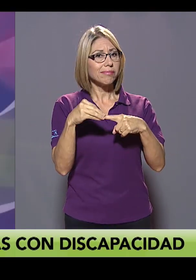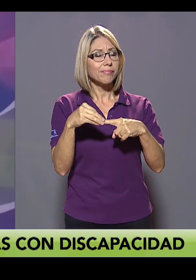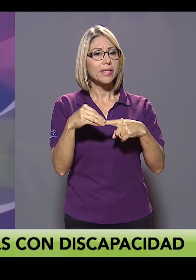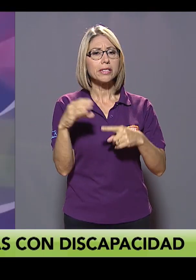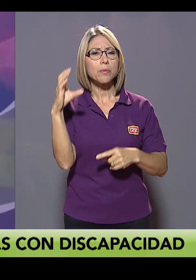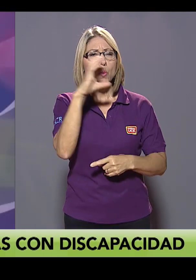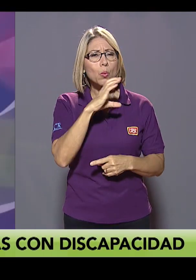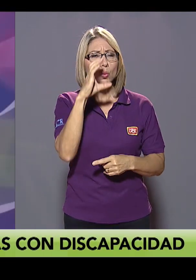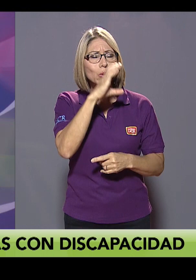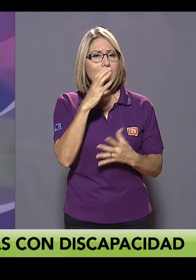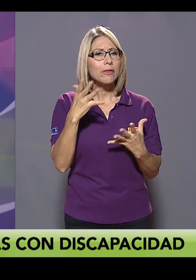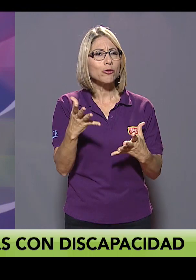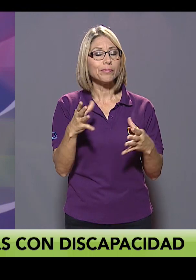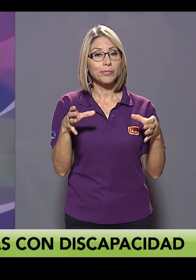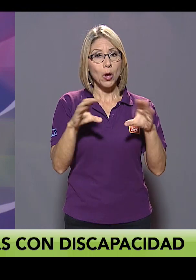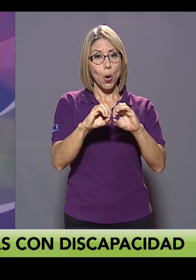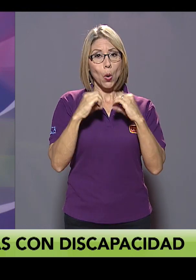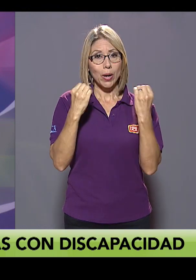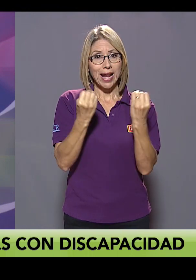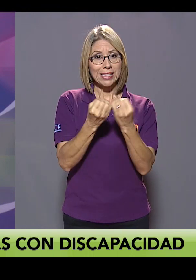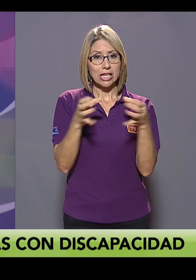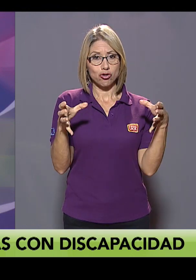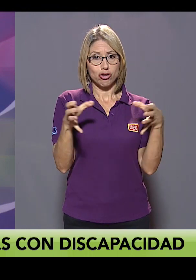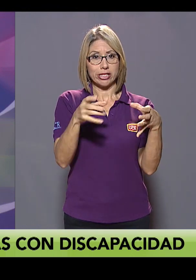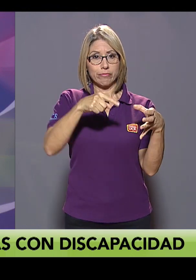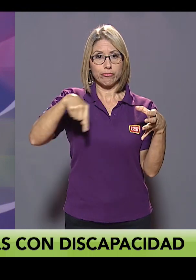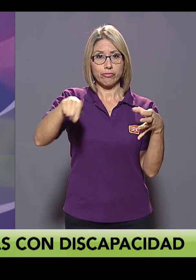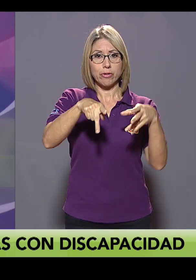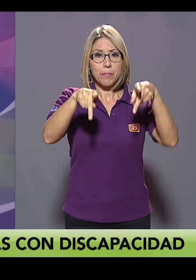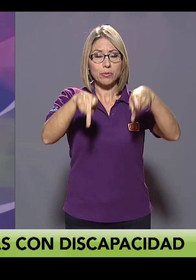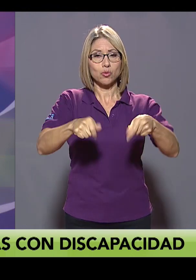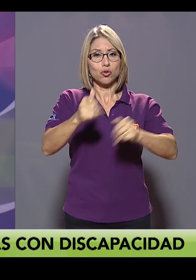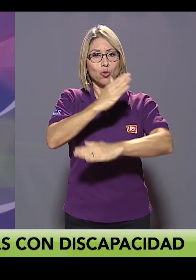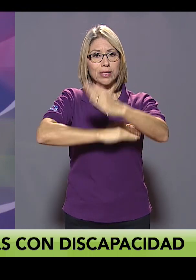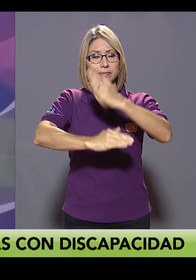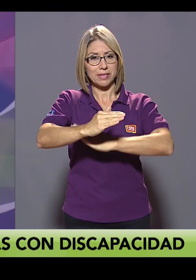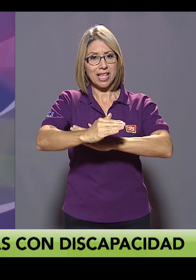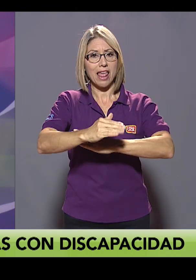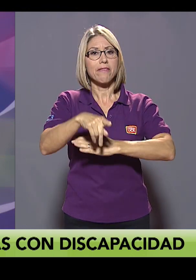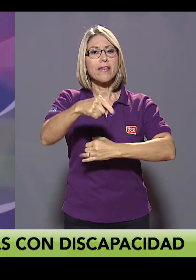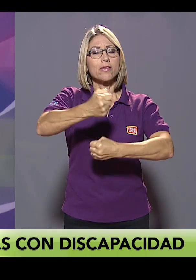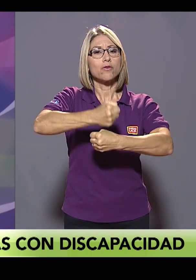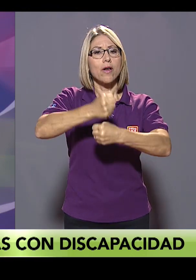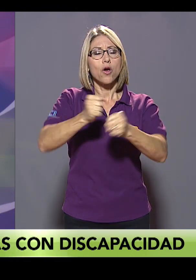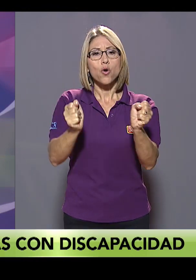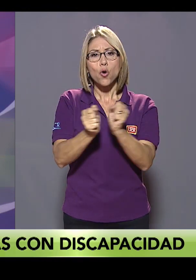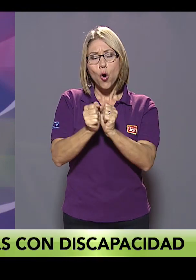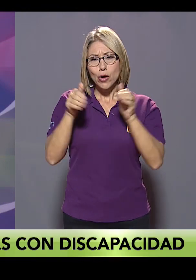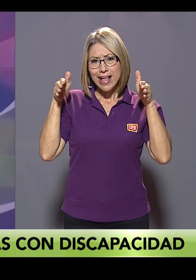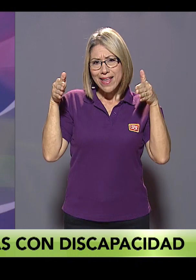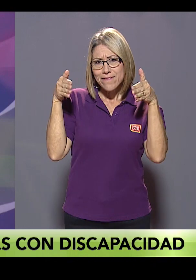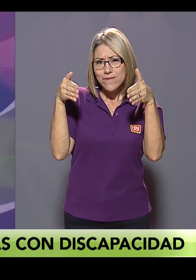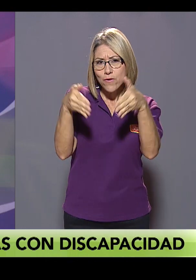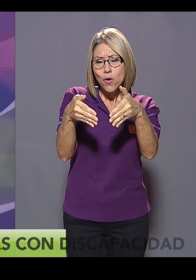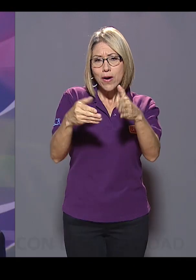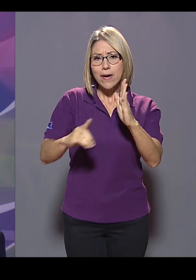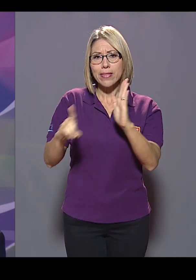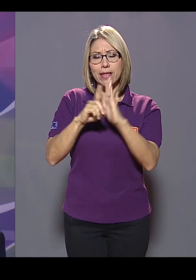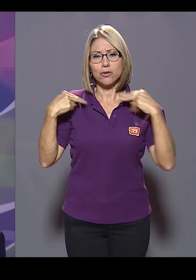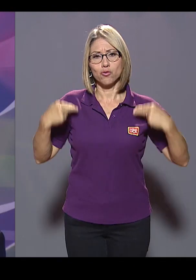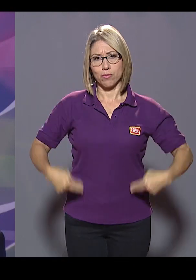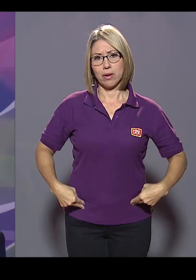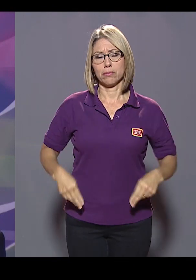fundamentalmente organizaciones de personas con discapacidad que estén laborando bajo el enfoque de los derechos